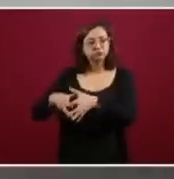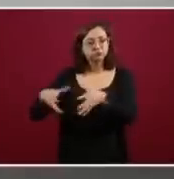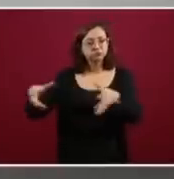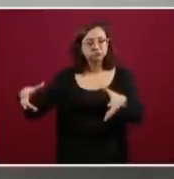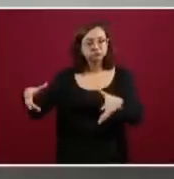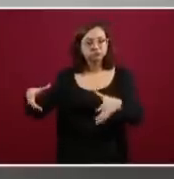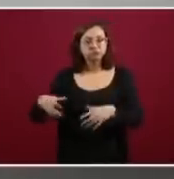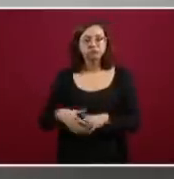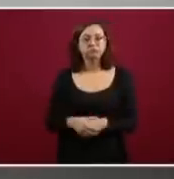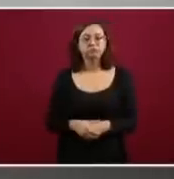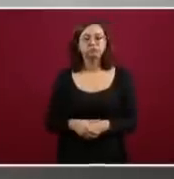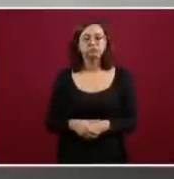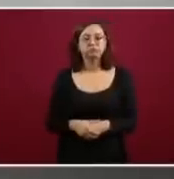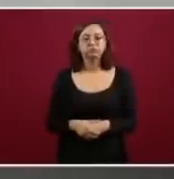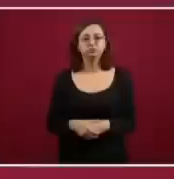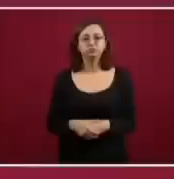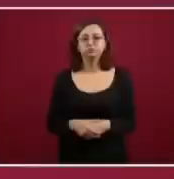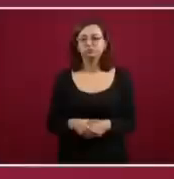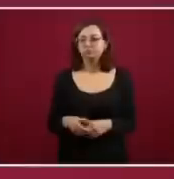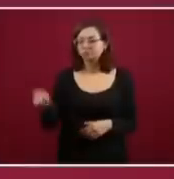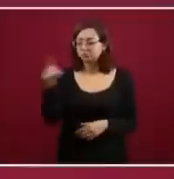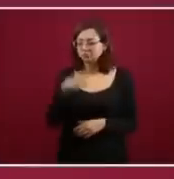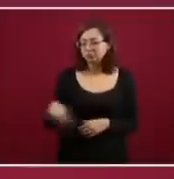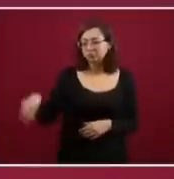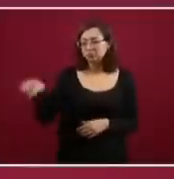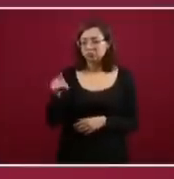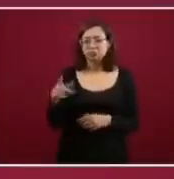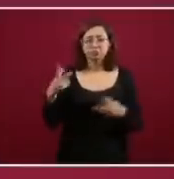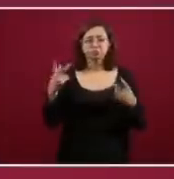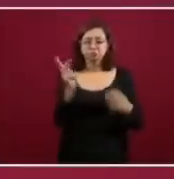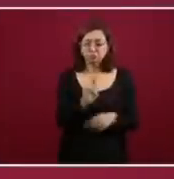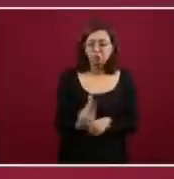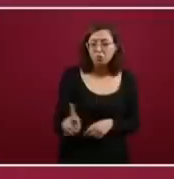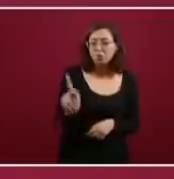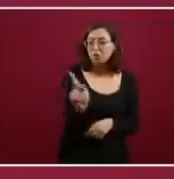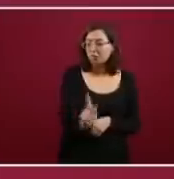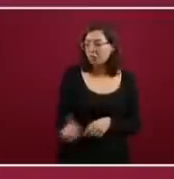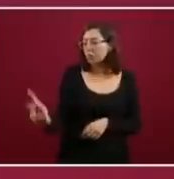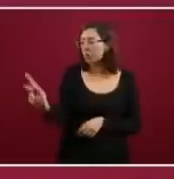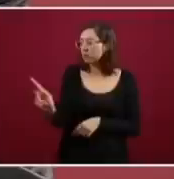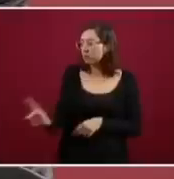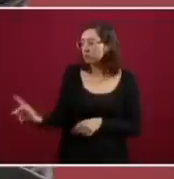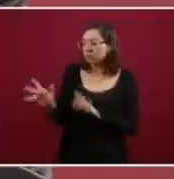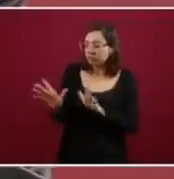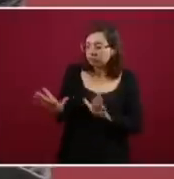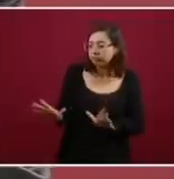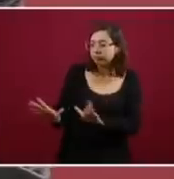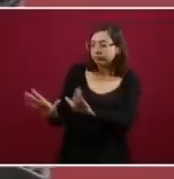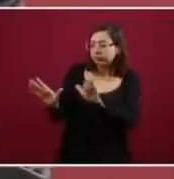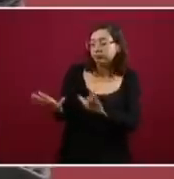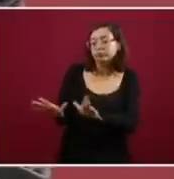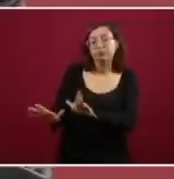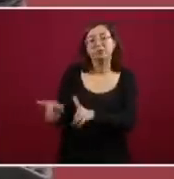a la microeconomía a la economía de los pueblos que es muy importante